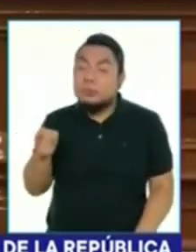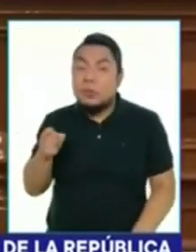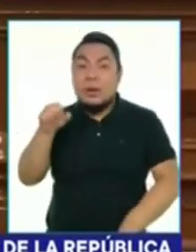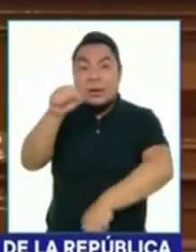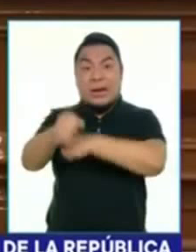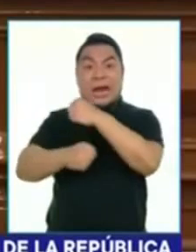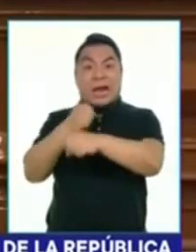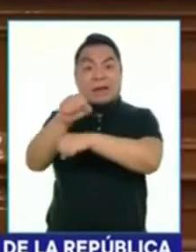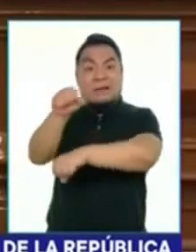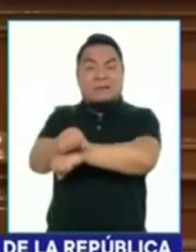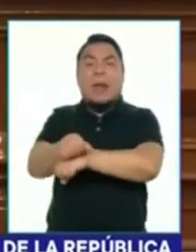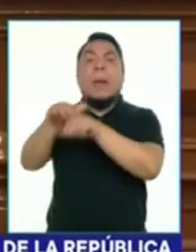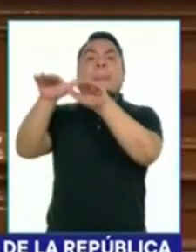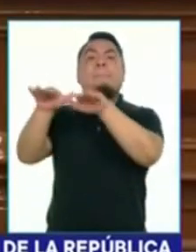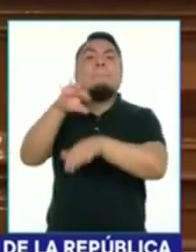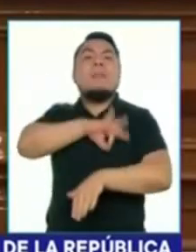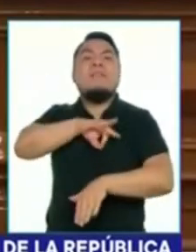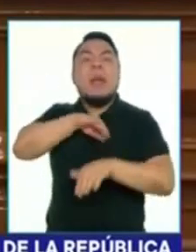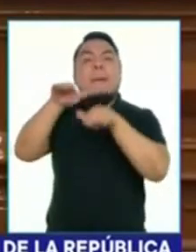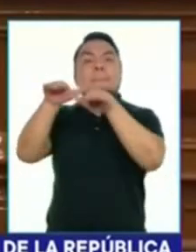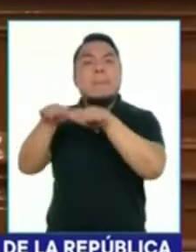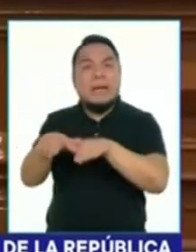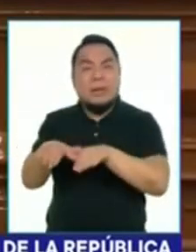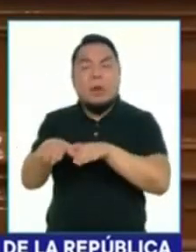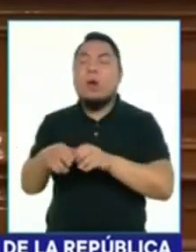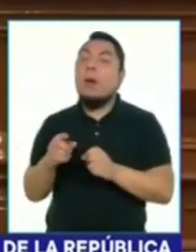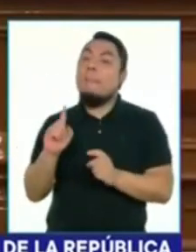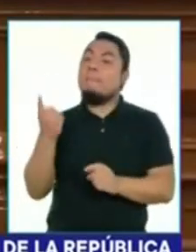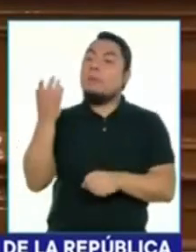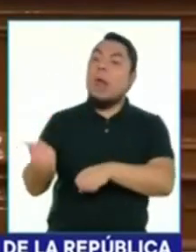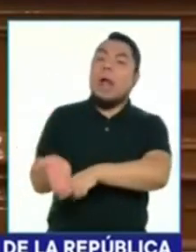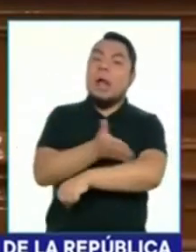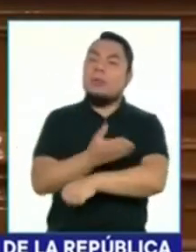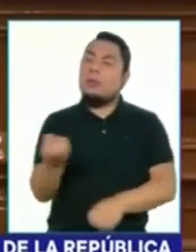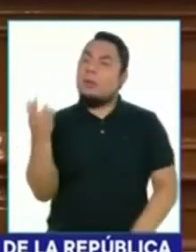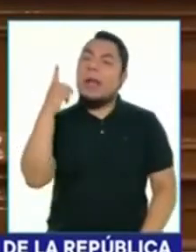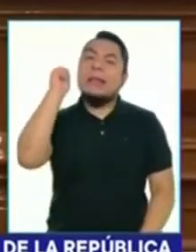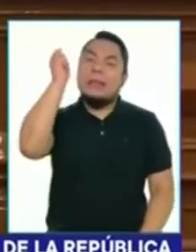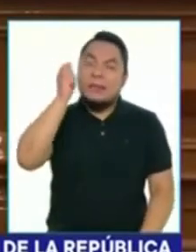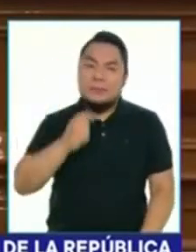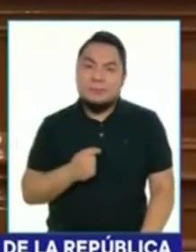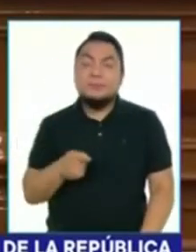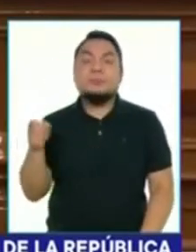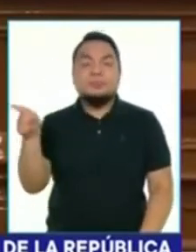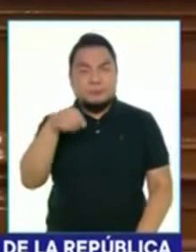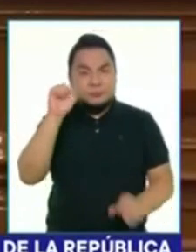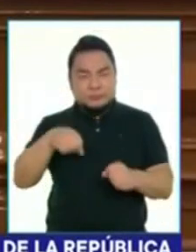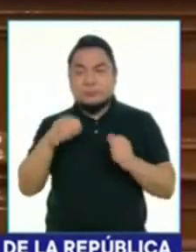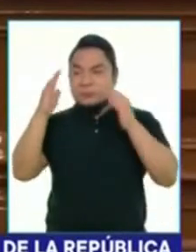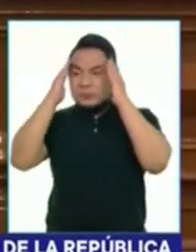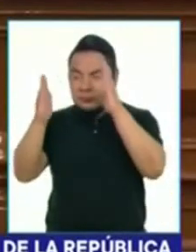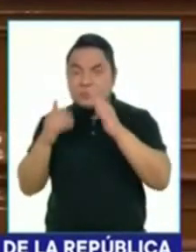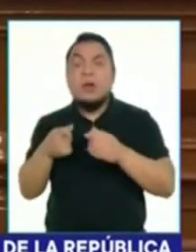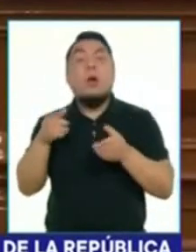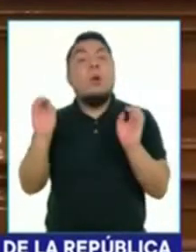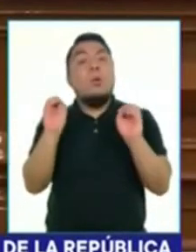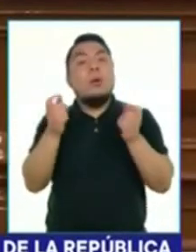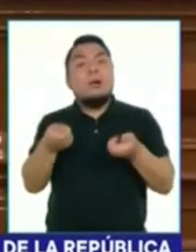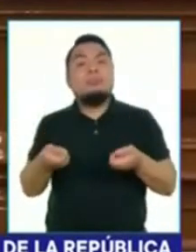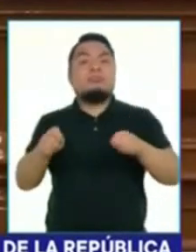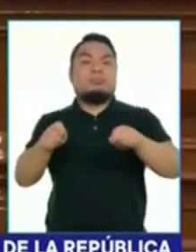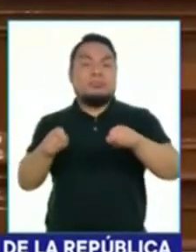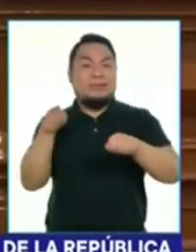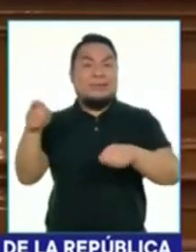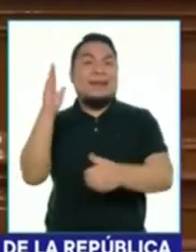cambio un beneficio en su pena, la exención, la remisión, la reducción o la suspensión